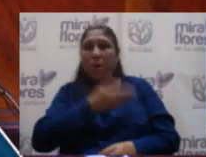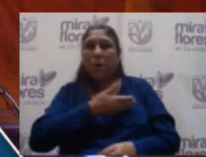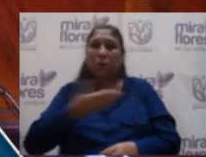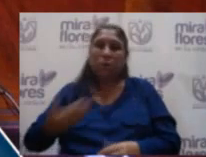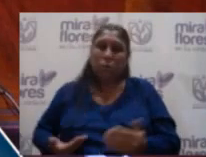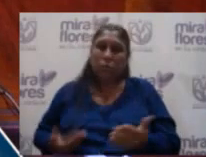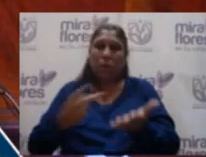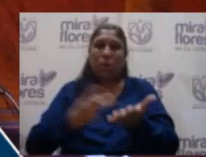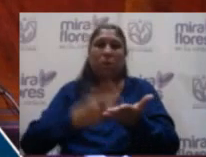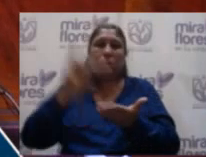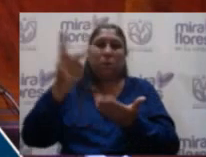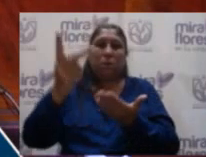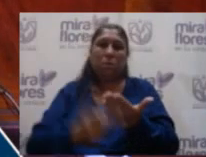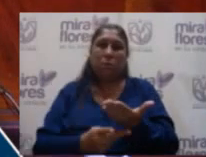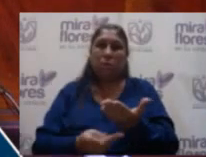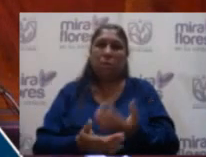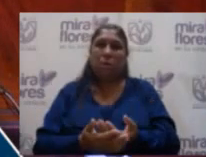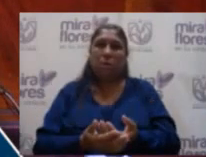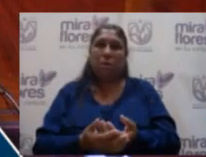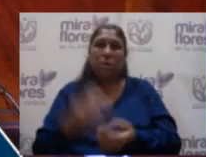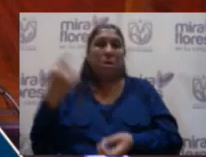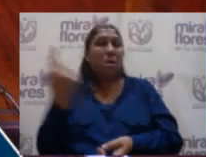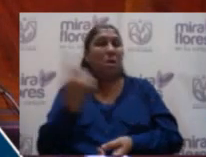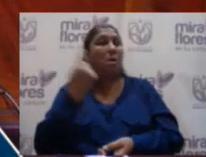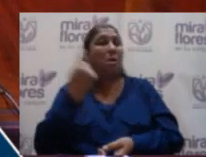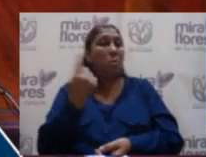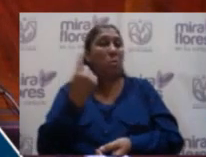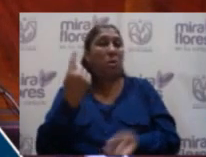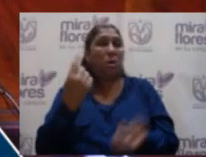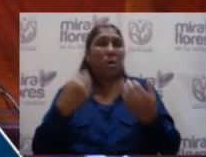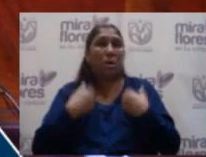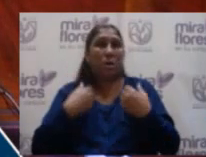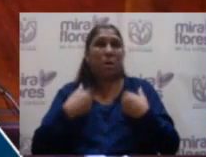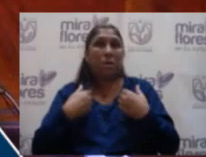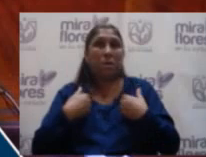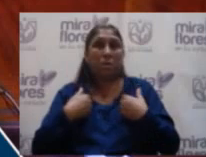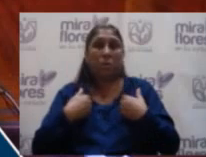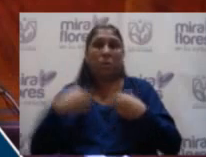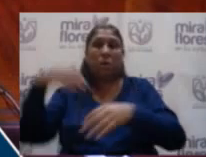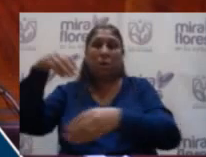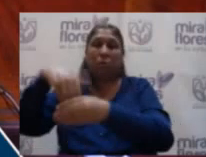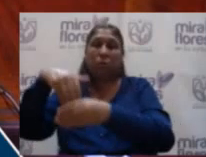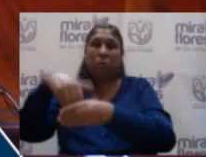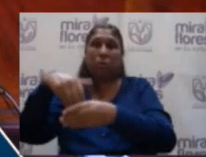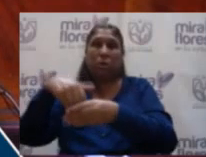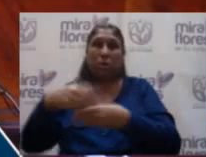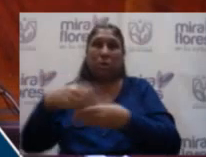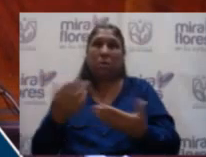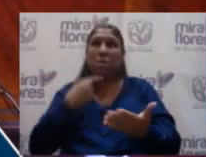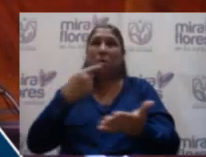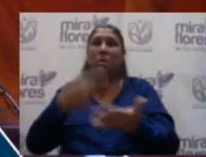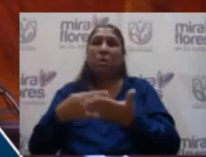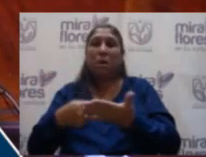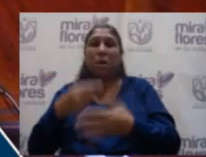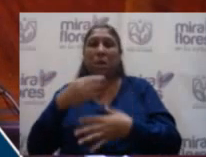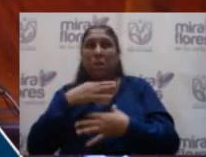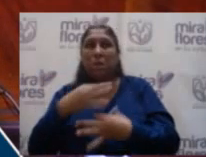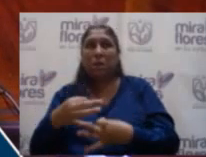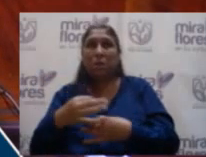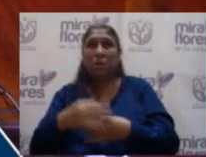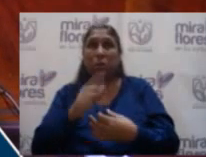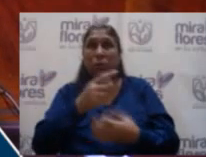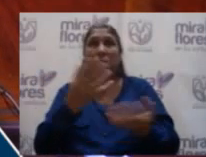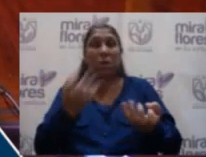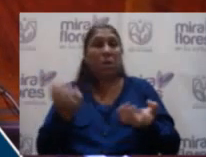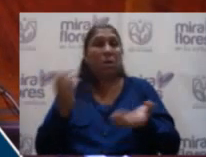programado. Y la única que tenemos programada ahora es la que acabamos de votar en la declaratoria de interés. Si usted